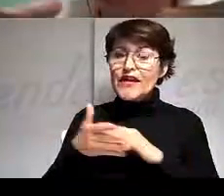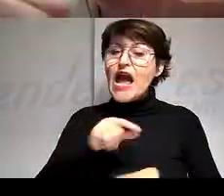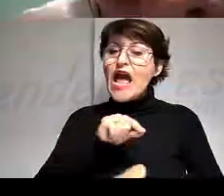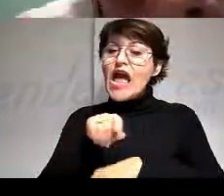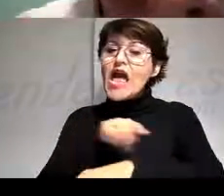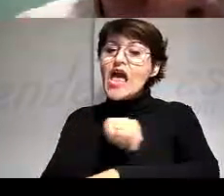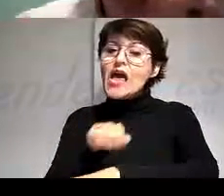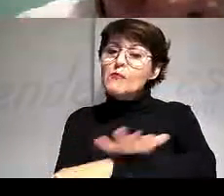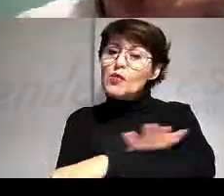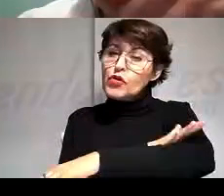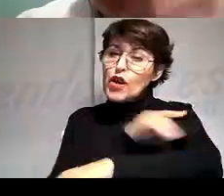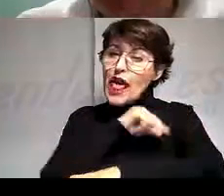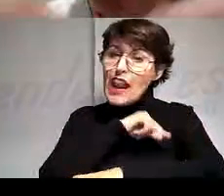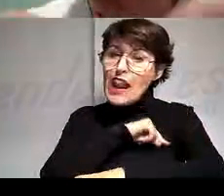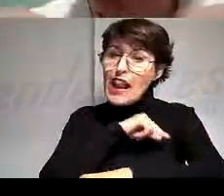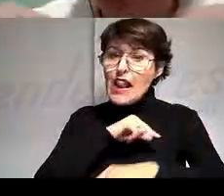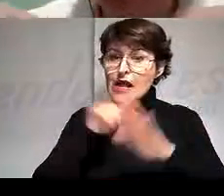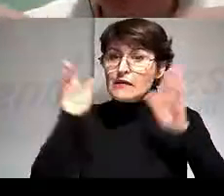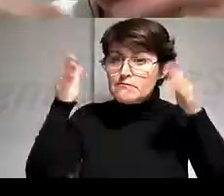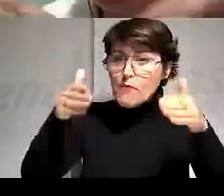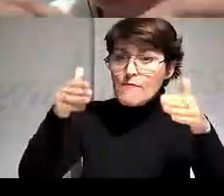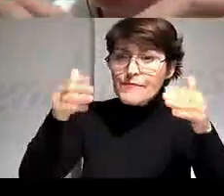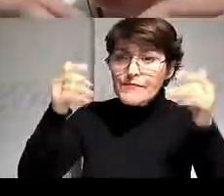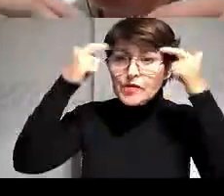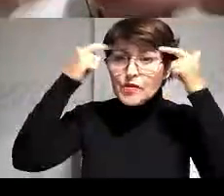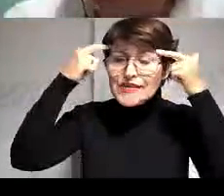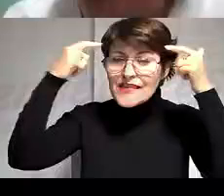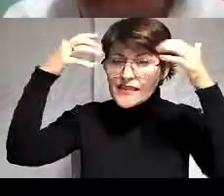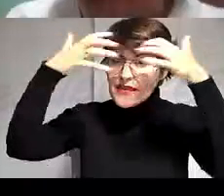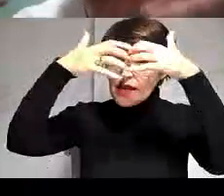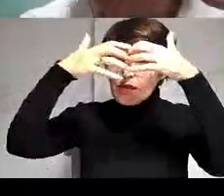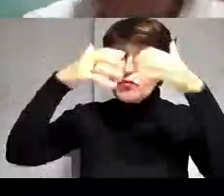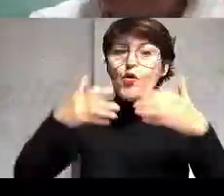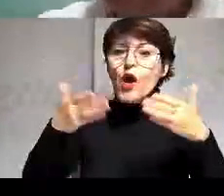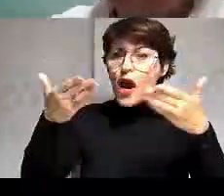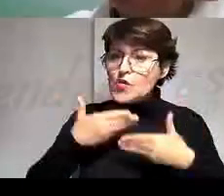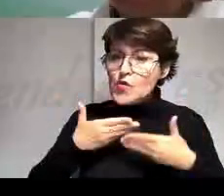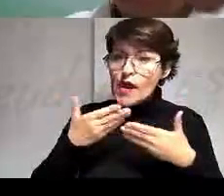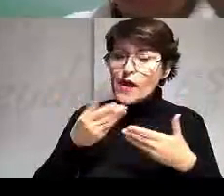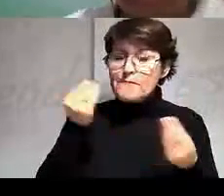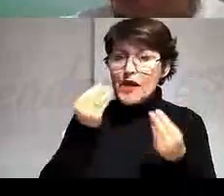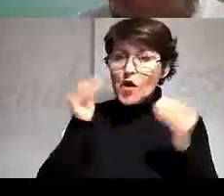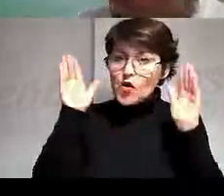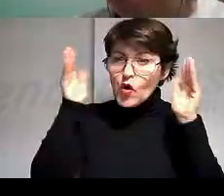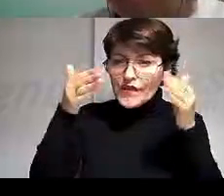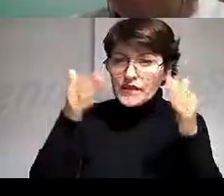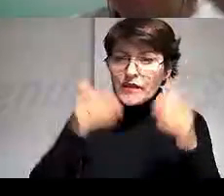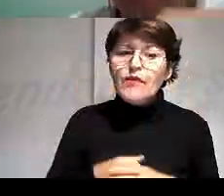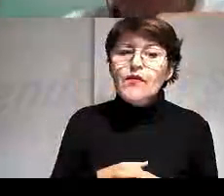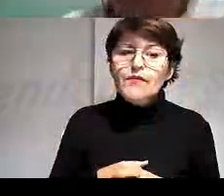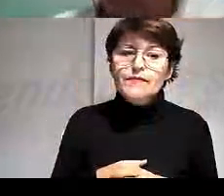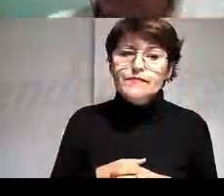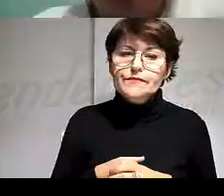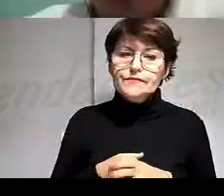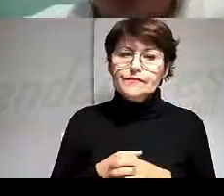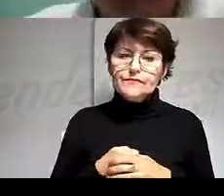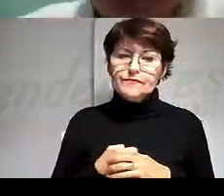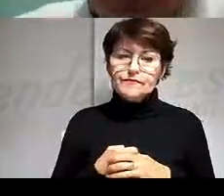lo que vamos con el ejercicio físico lo que hacemos es potenciar la huida, una huida de un